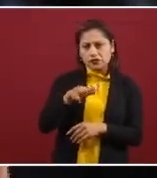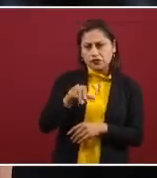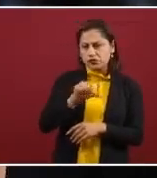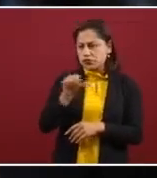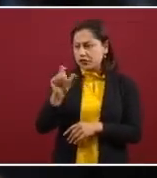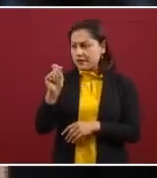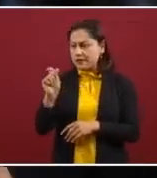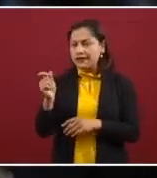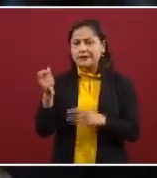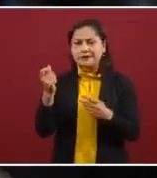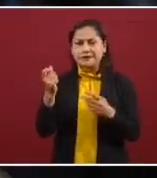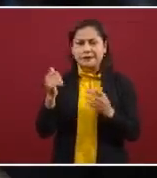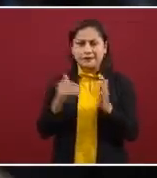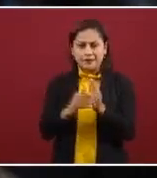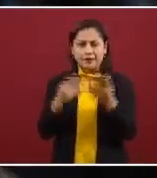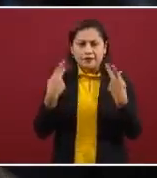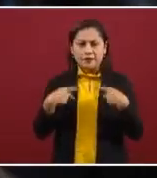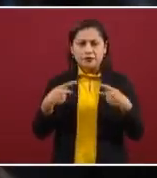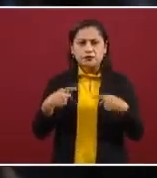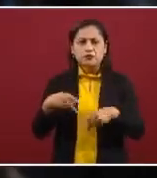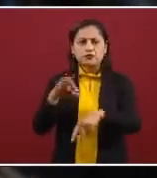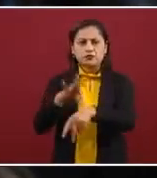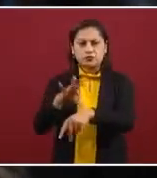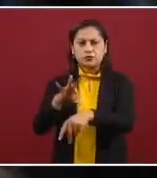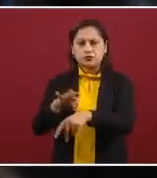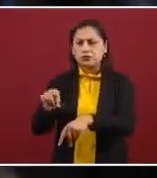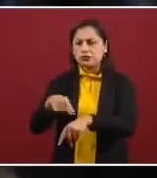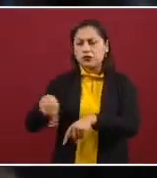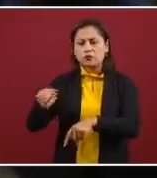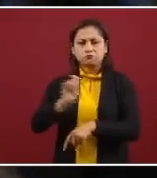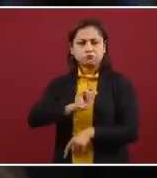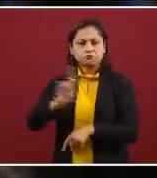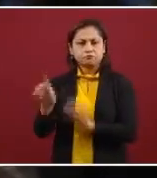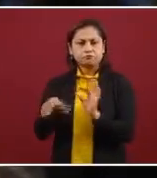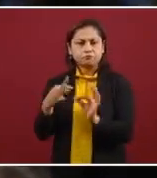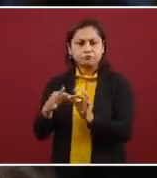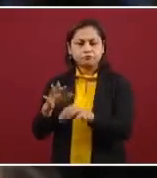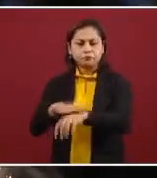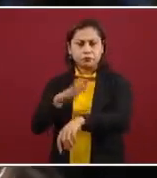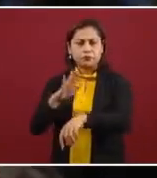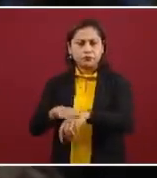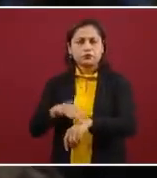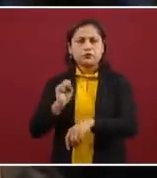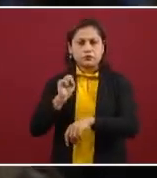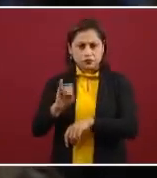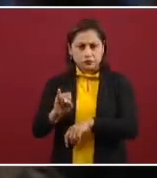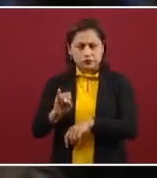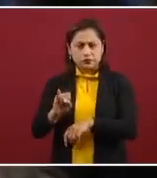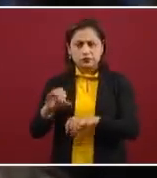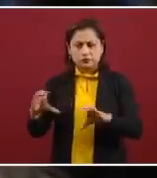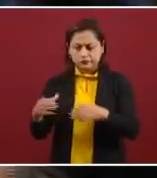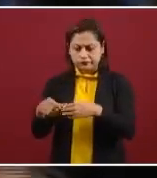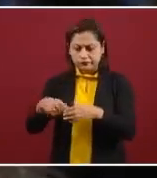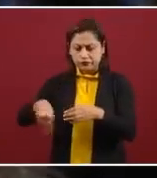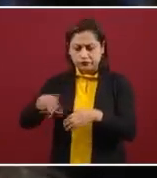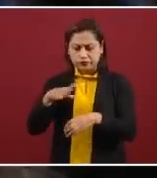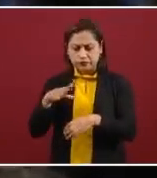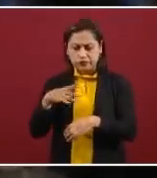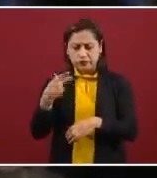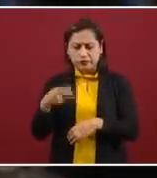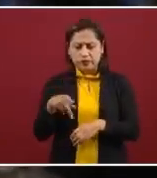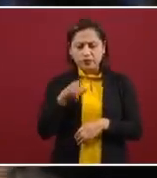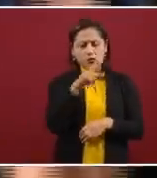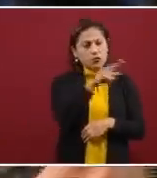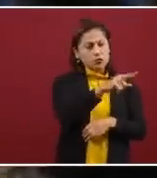que tienen calificación aprobatoria, que no entraron dentro de ese 6% seleccionado para